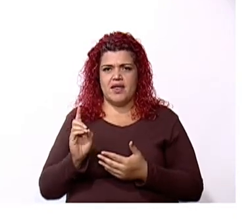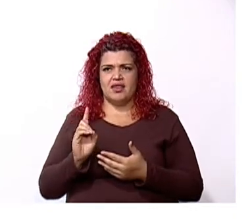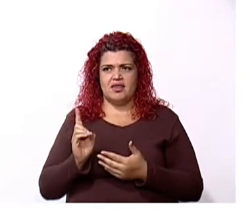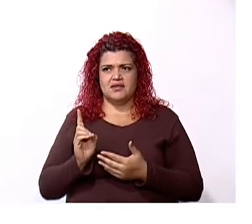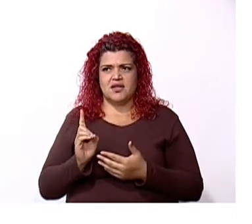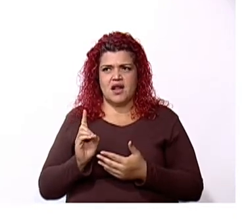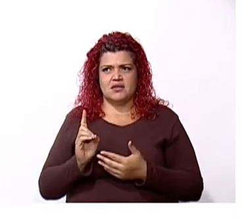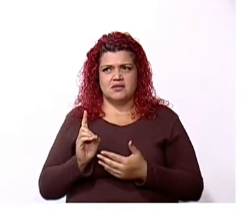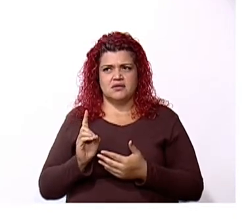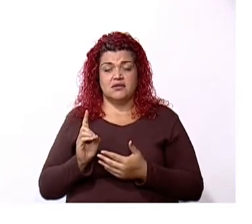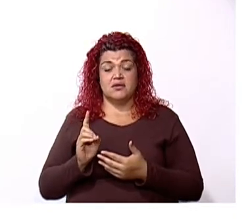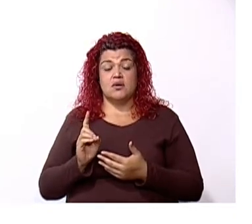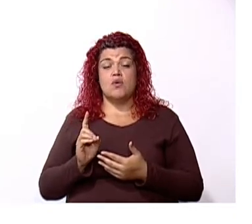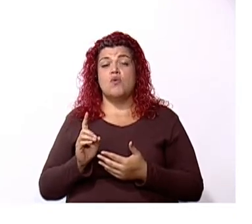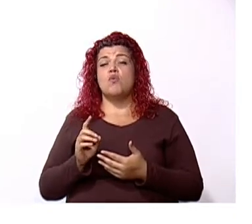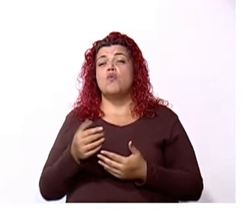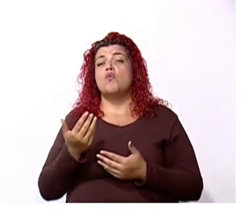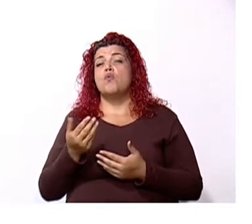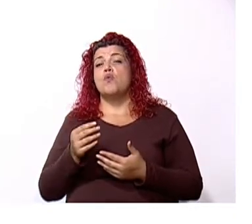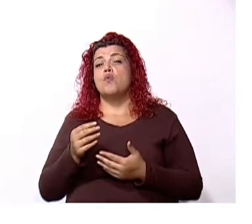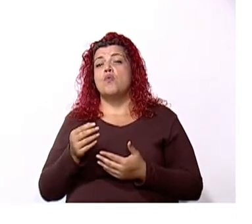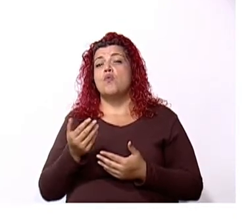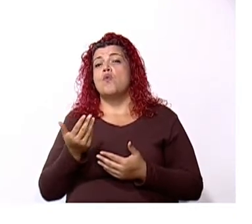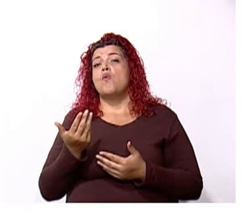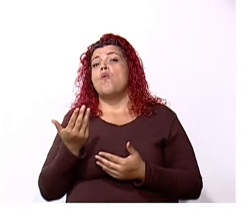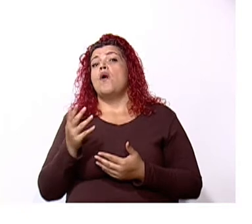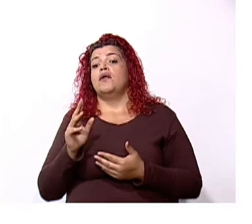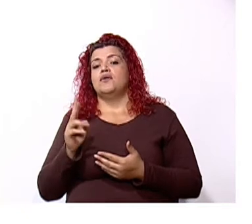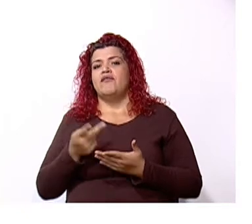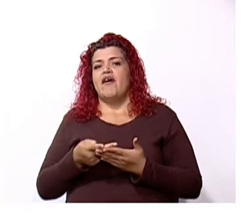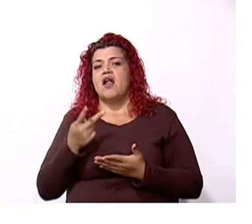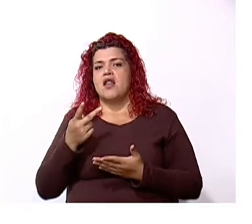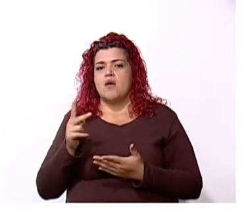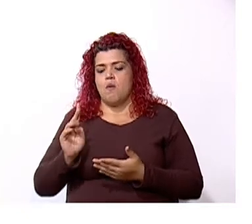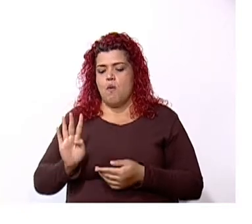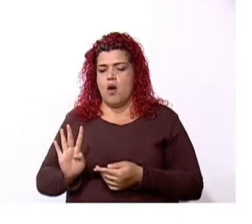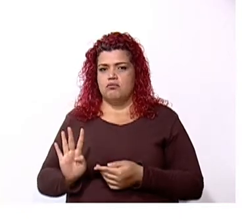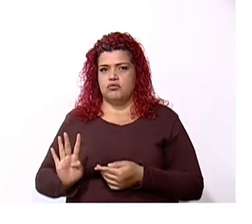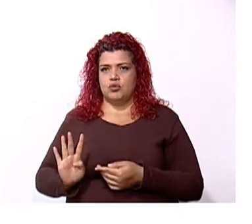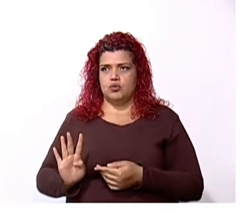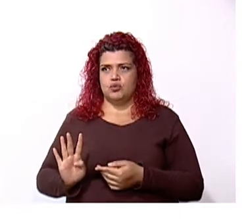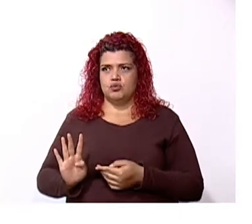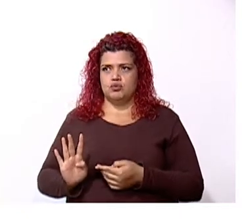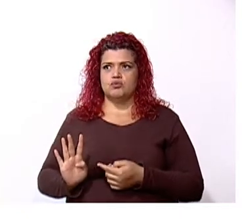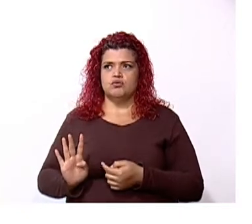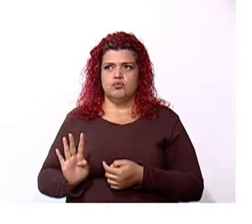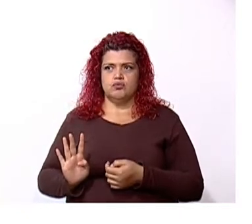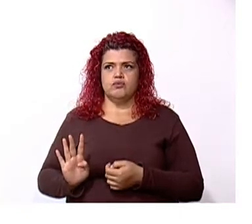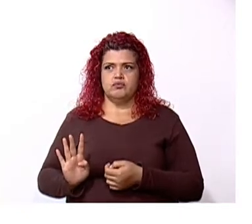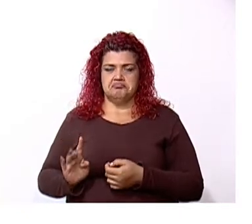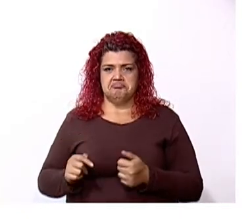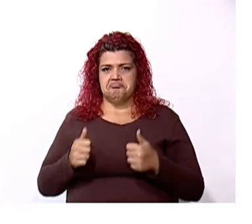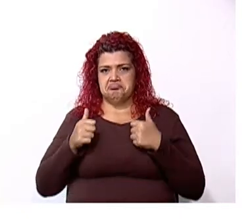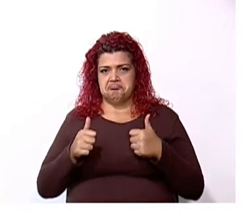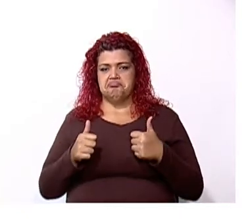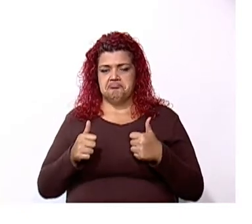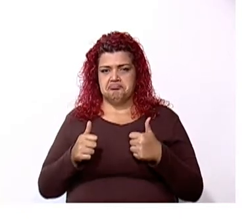bien. ¿Y cuánto vale el 4 en las unidades? Muy bien,